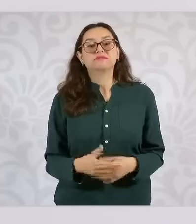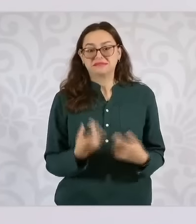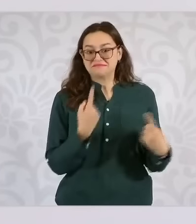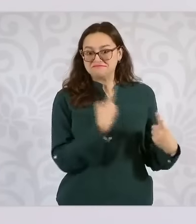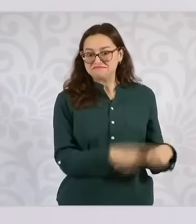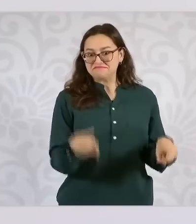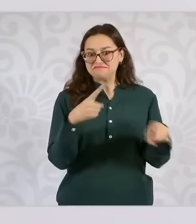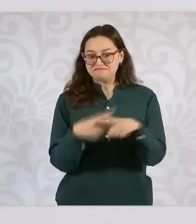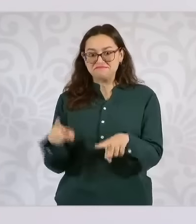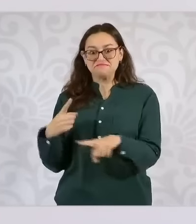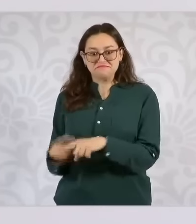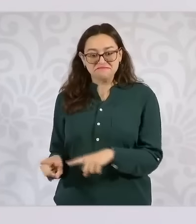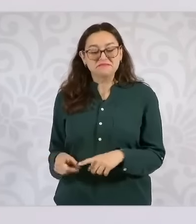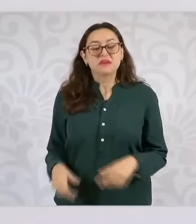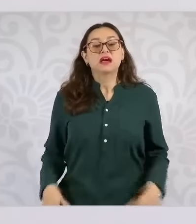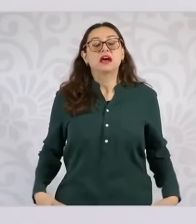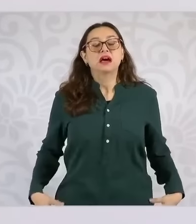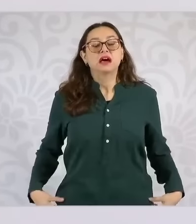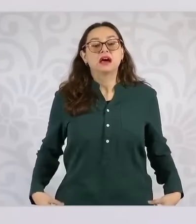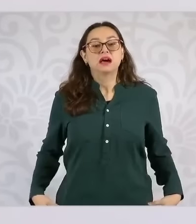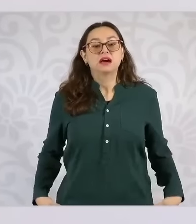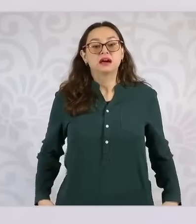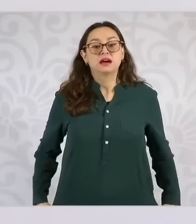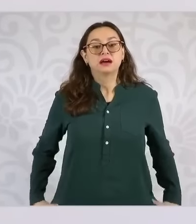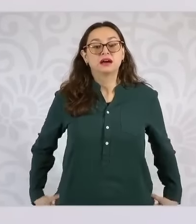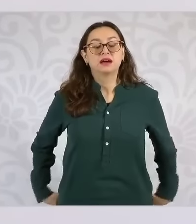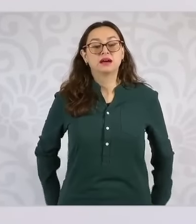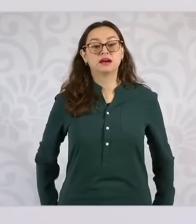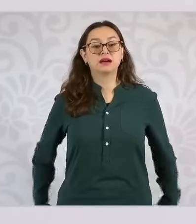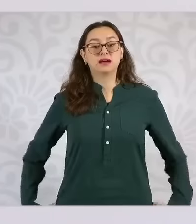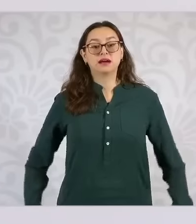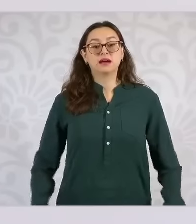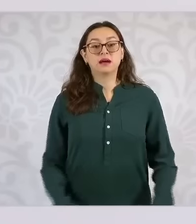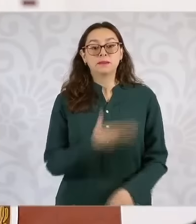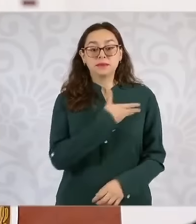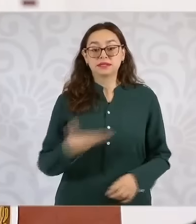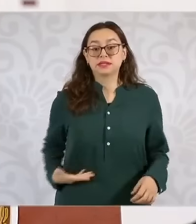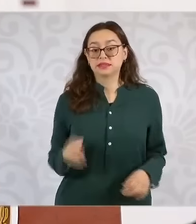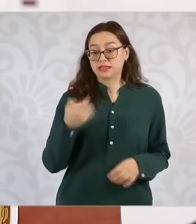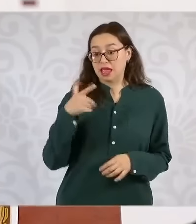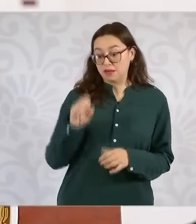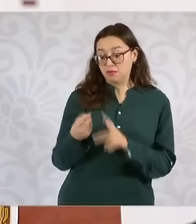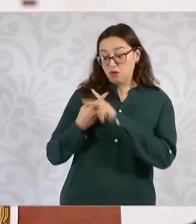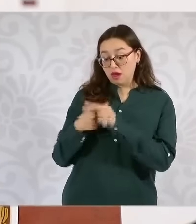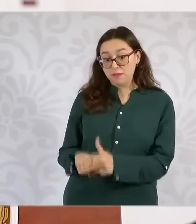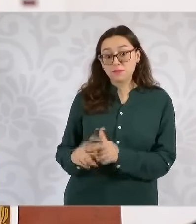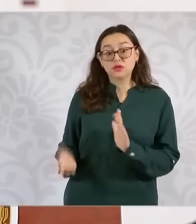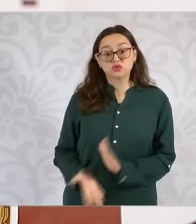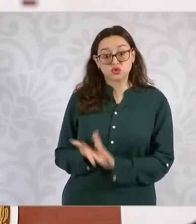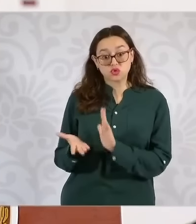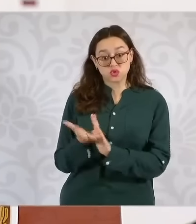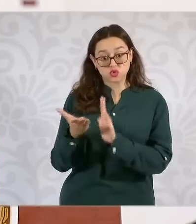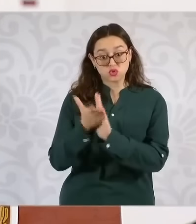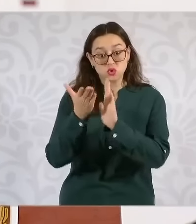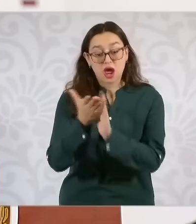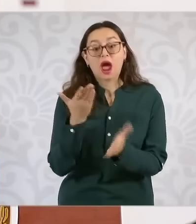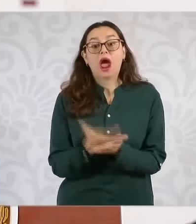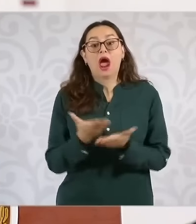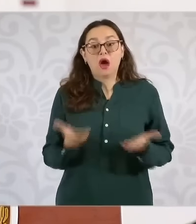varias obras que nos dejó el presidente Andrés Manuel López Obrador, que le estamos dando continuidad y que nos va a tocar un proceso